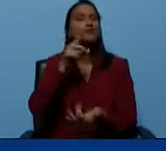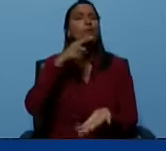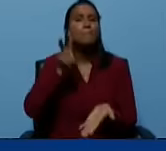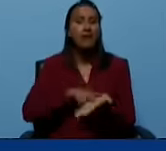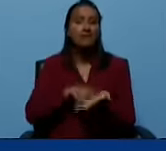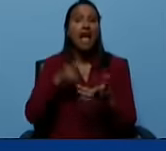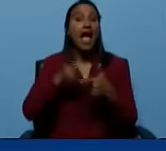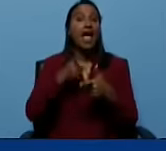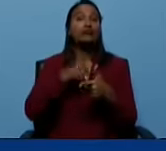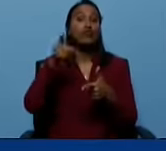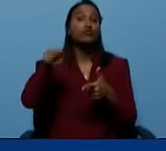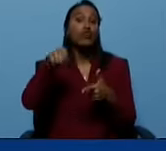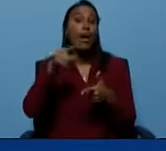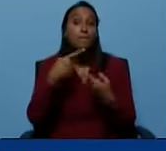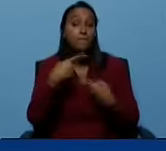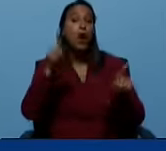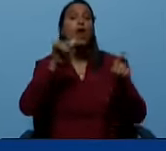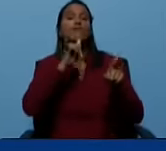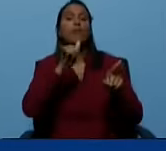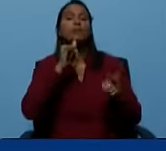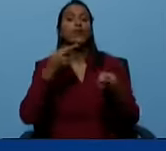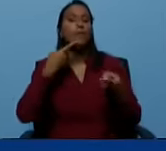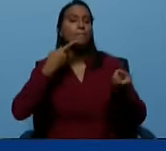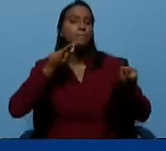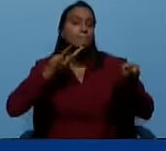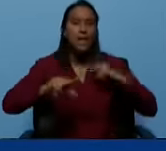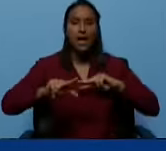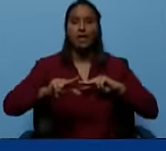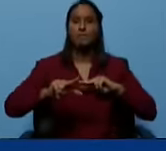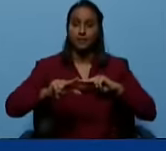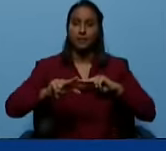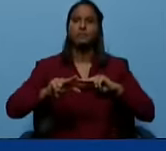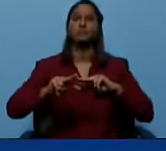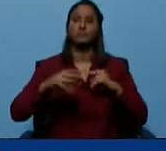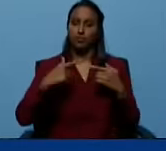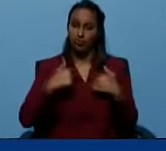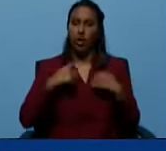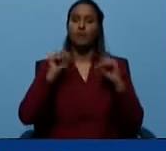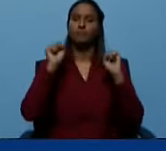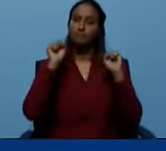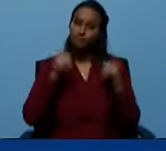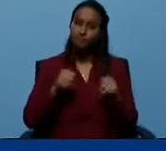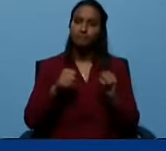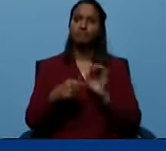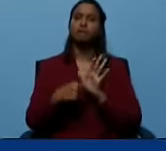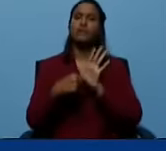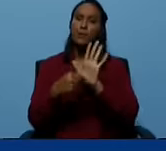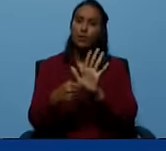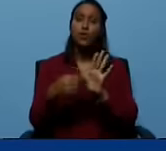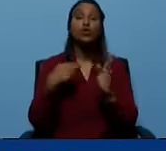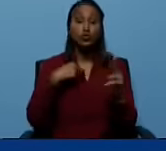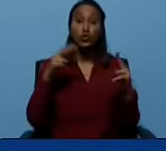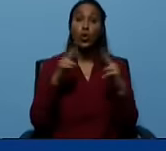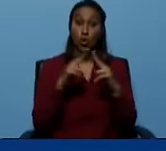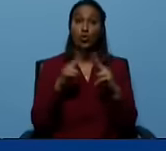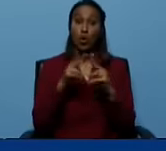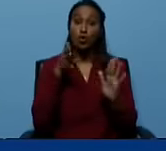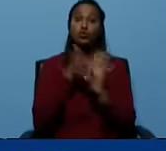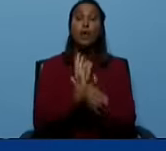República que toda la investigación que ha dirigido el Consejo Moral Republicana se pueda conocer. Yo conozco buena parte del